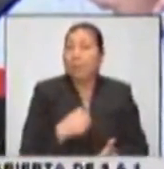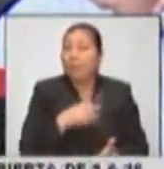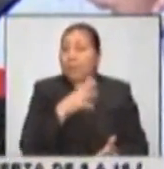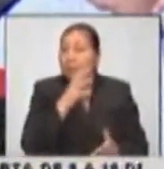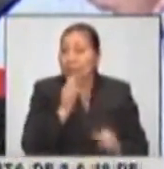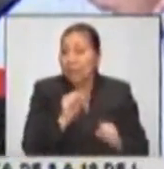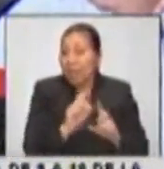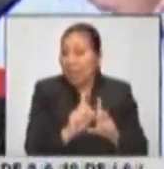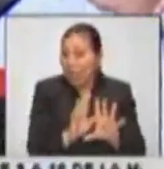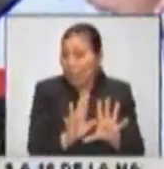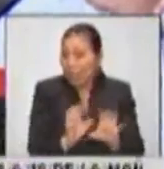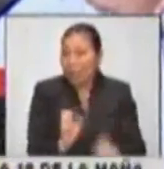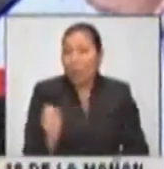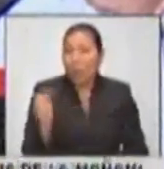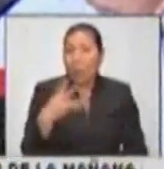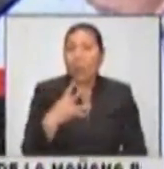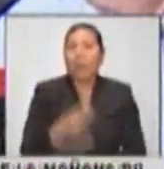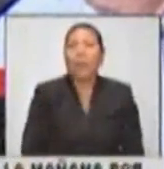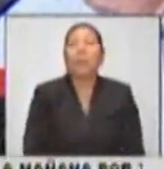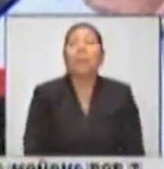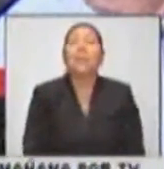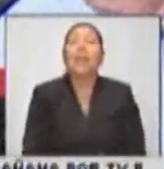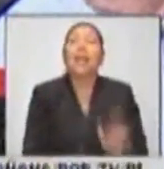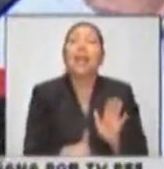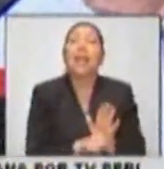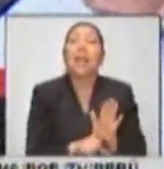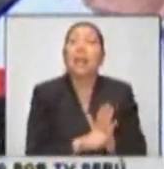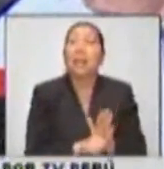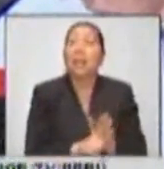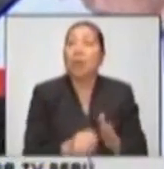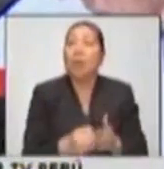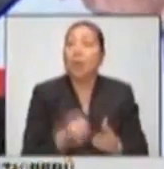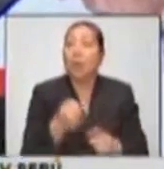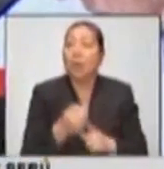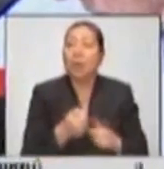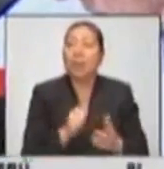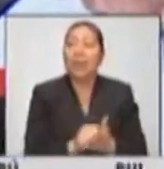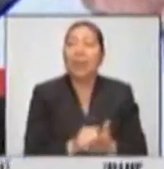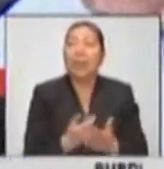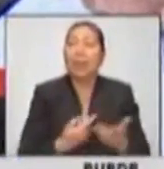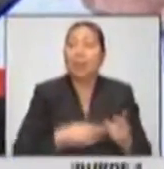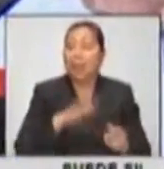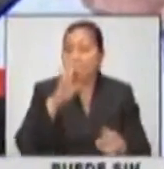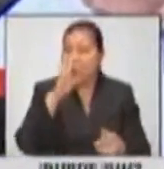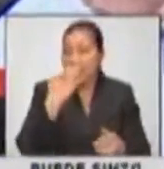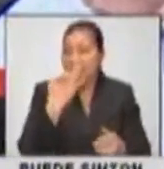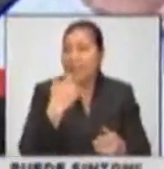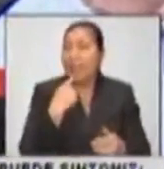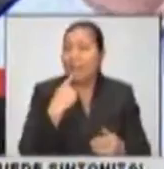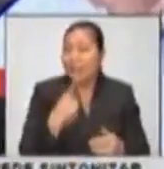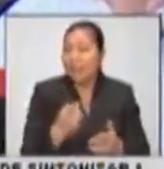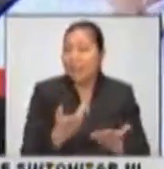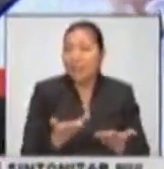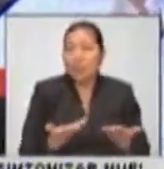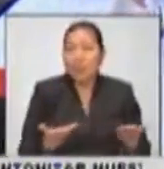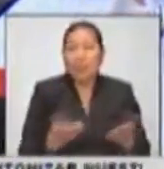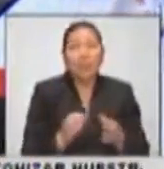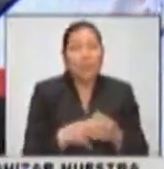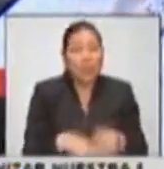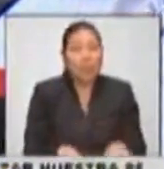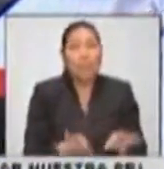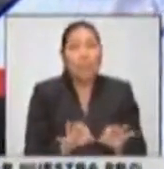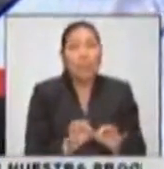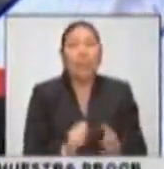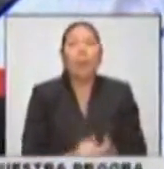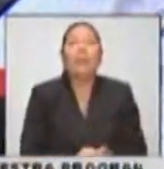cierto? En cuarto lugar, la ley de antimonopolio, que ahí en Francia nos dijeron que era una situación importante,